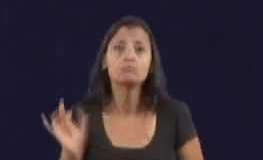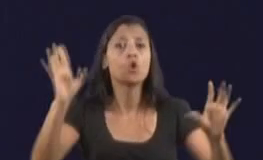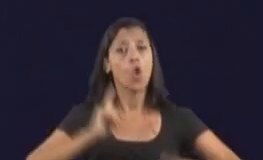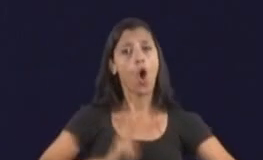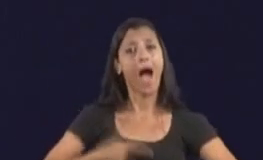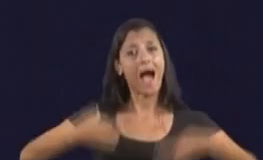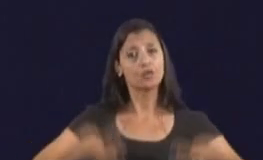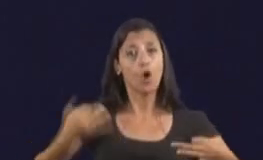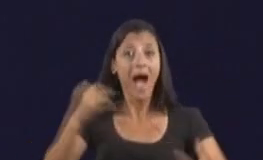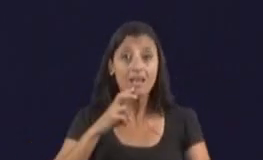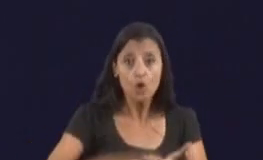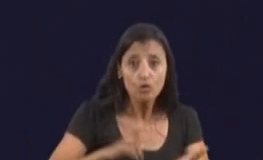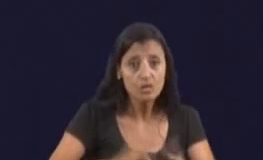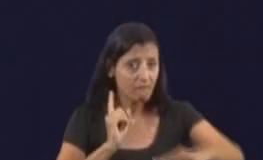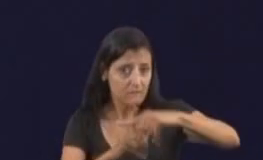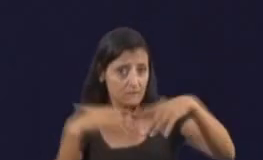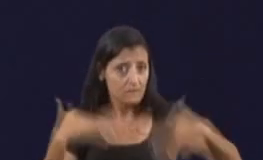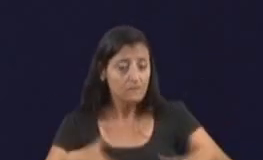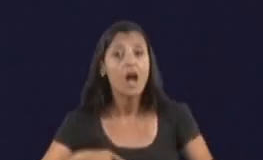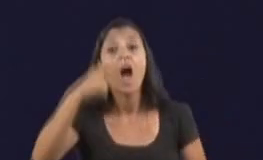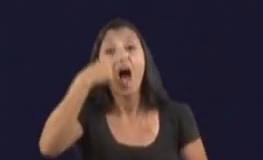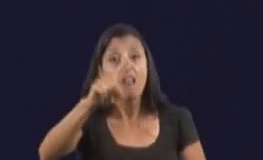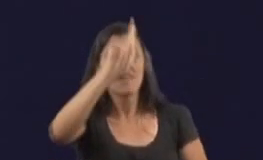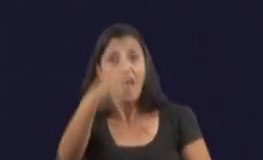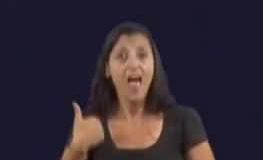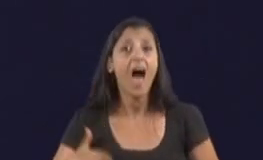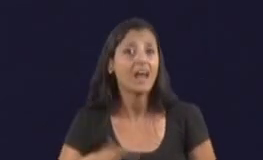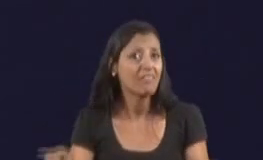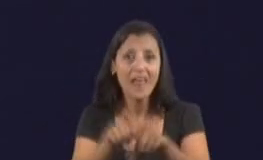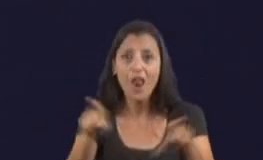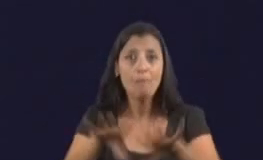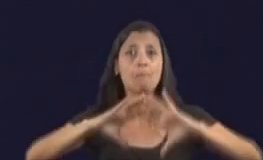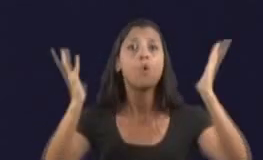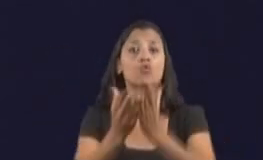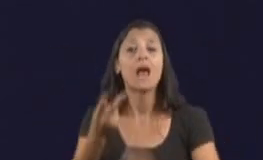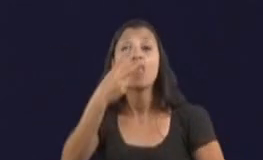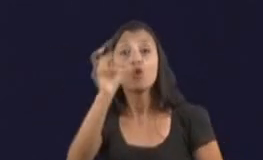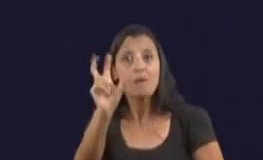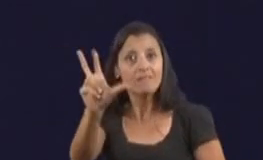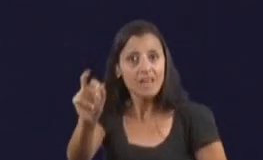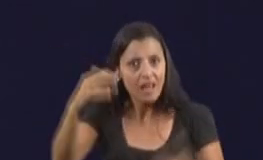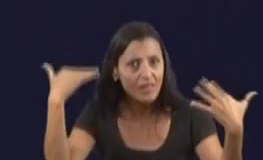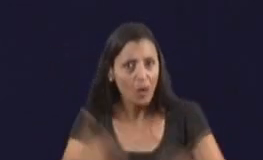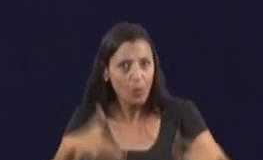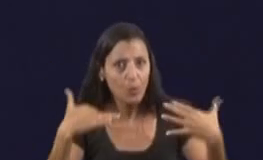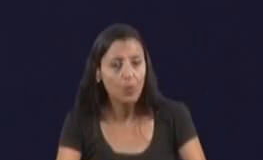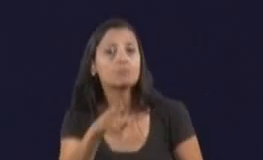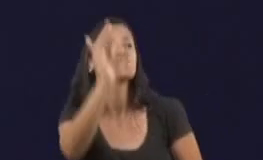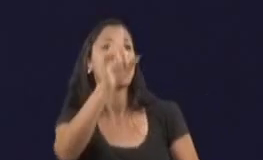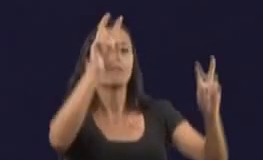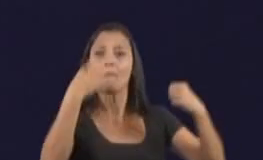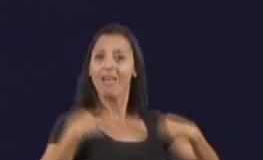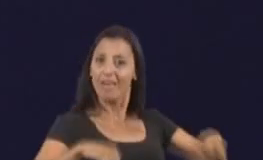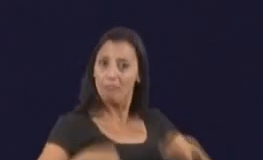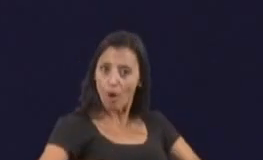muy buena noticia, porque en definitiva Argentina va a ser parte del Mundial 2030 con todo lo que eso significa, no solo en términos deportivos, sino